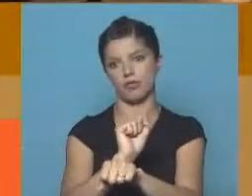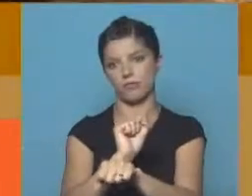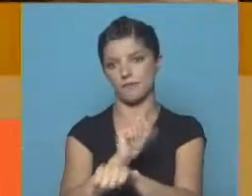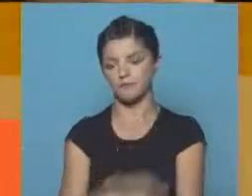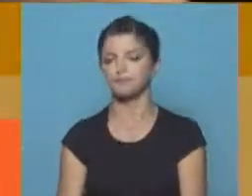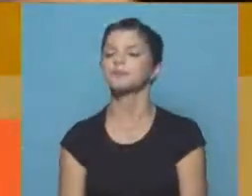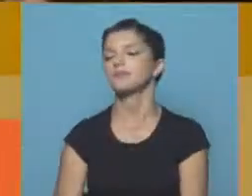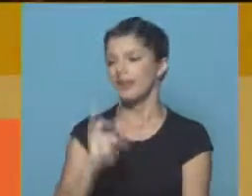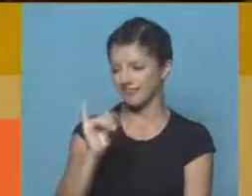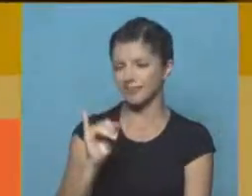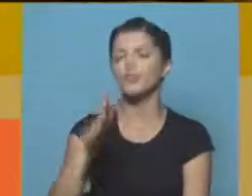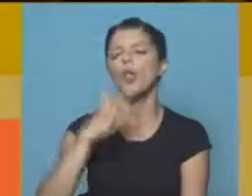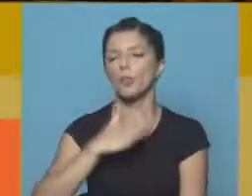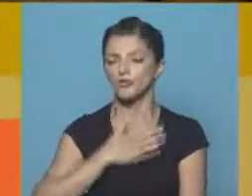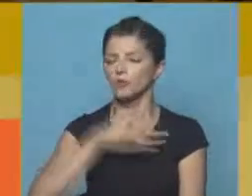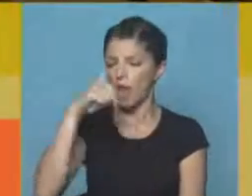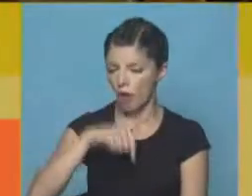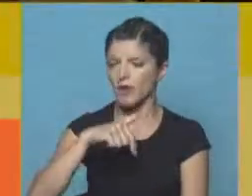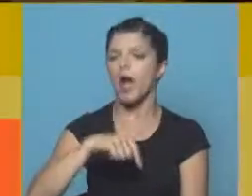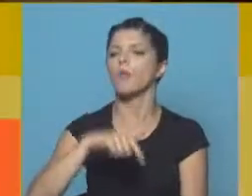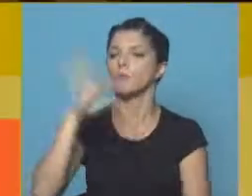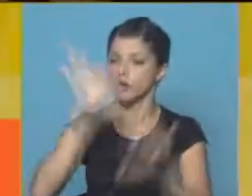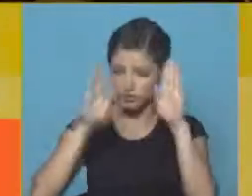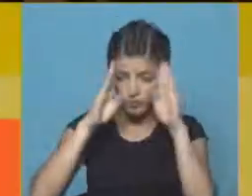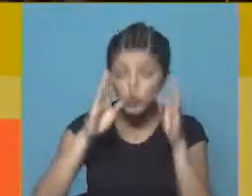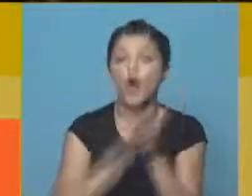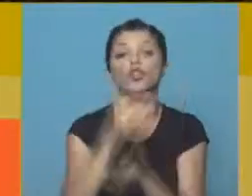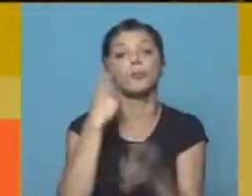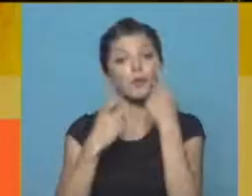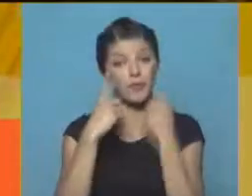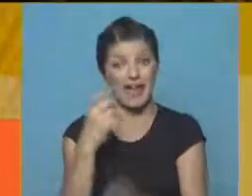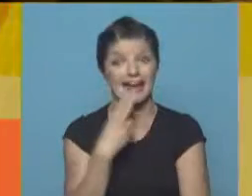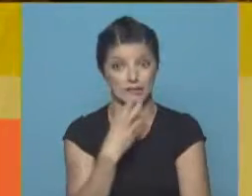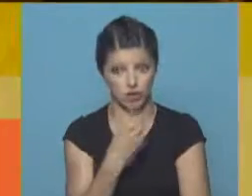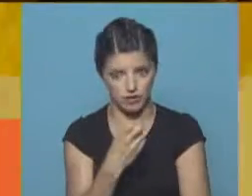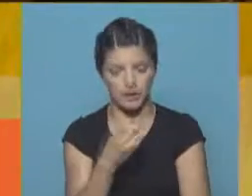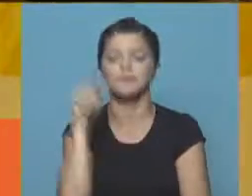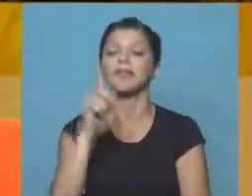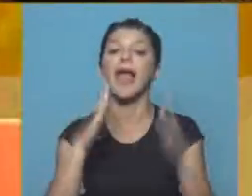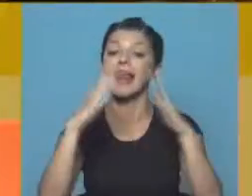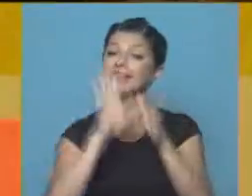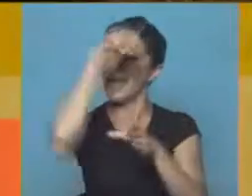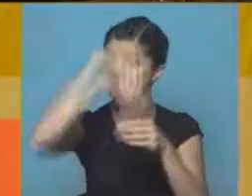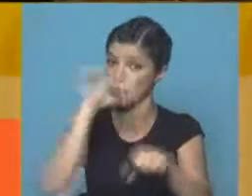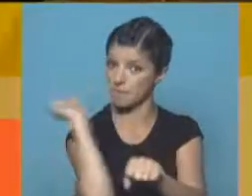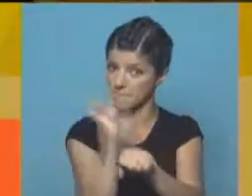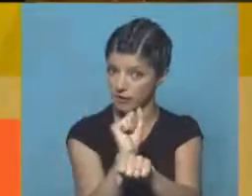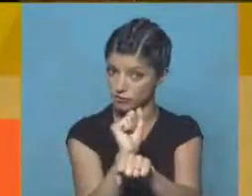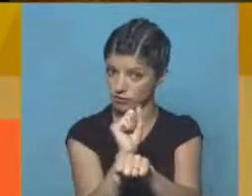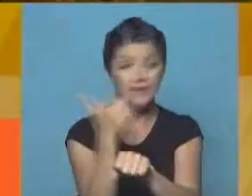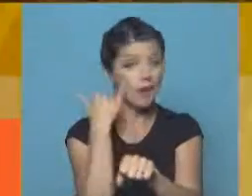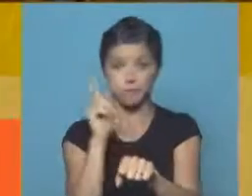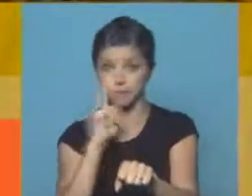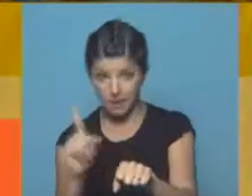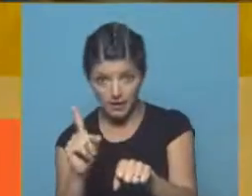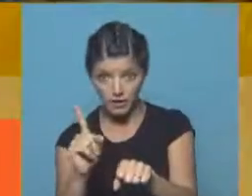avanzando en un programa muy ambicioso de vigilancia electrónica, donde se prevé el arresto domiciliario. Ya hay más de 1000 de estos